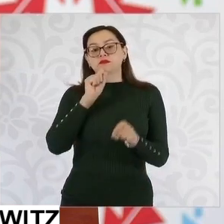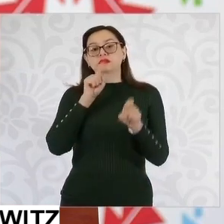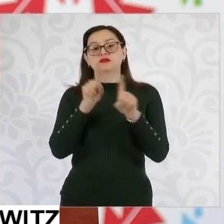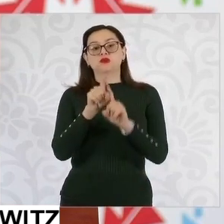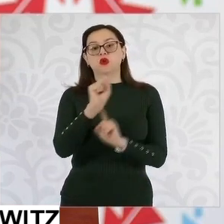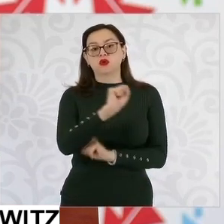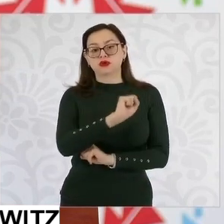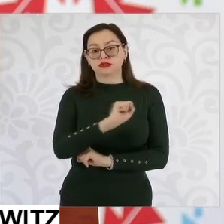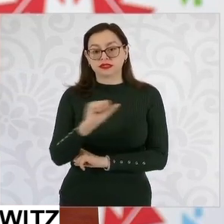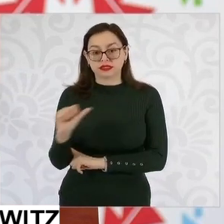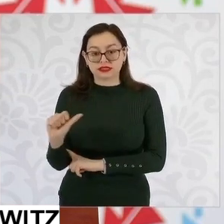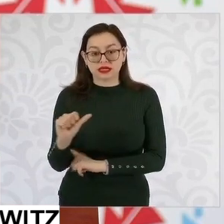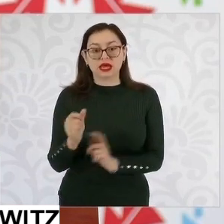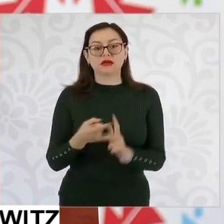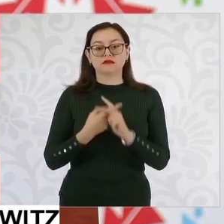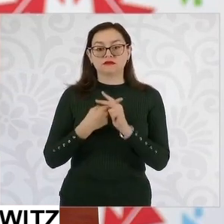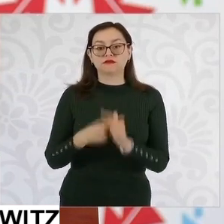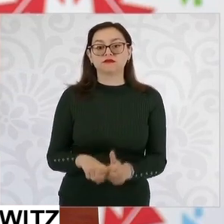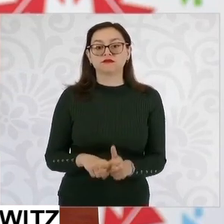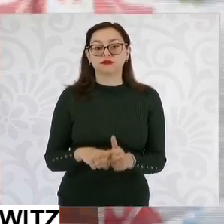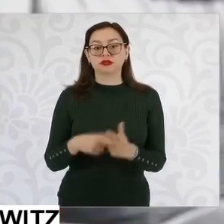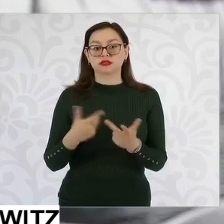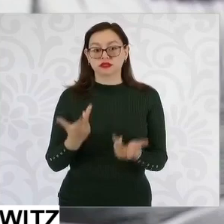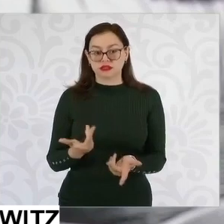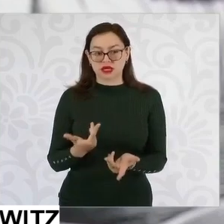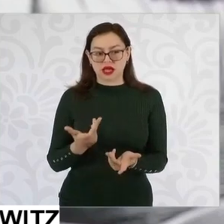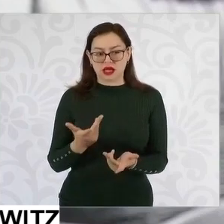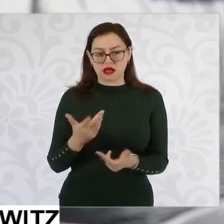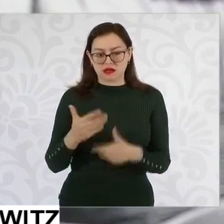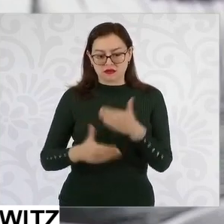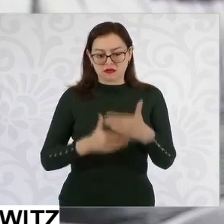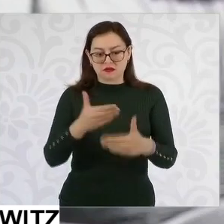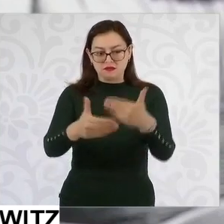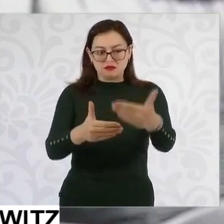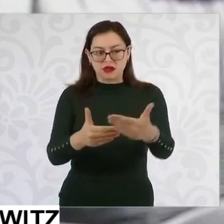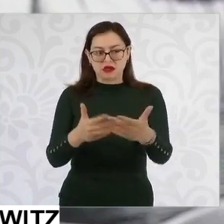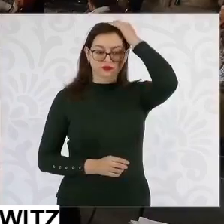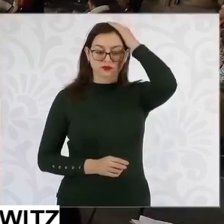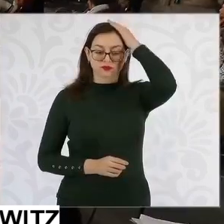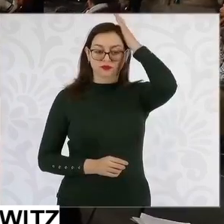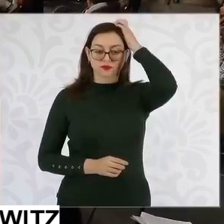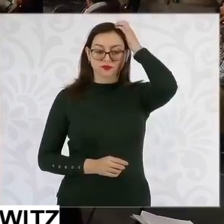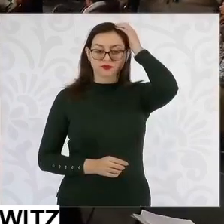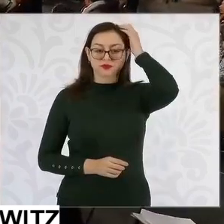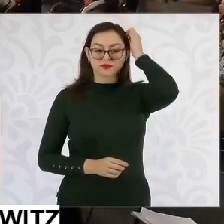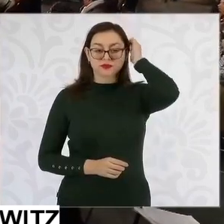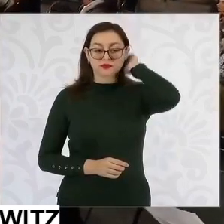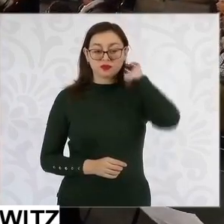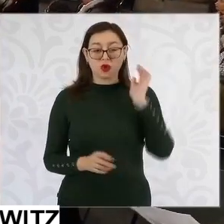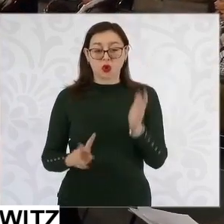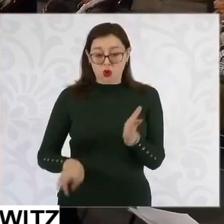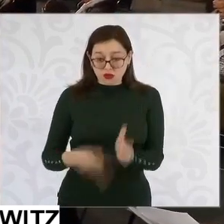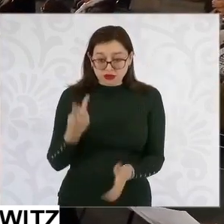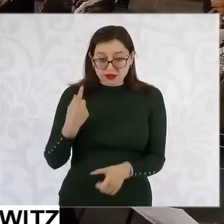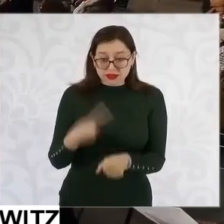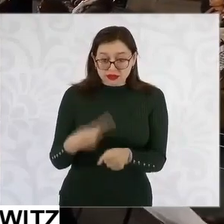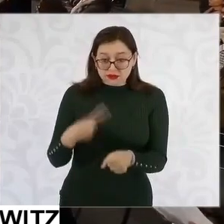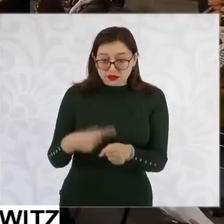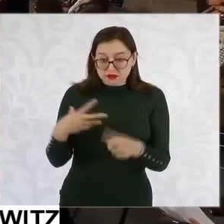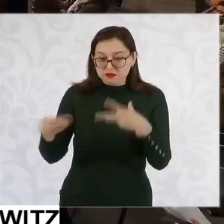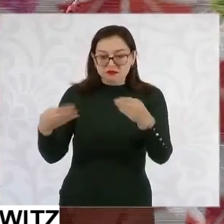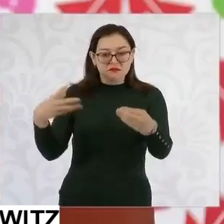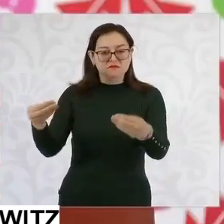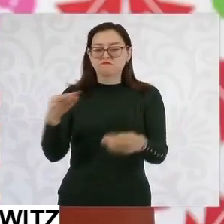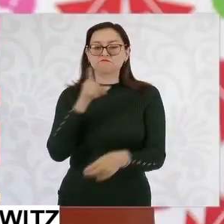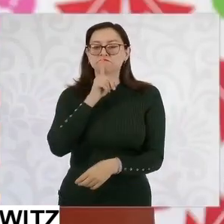Salud en la implementación de centrales de mezclas en el sector público. Es difícil que vaya a ocurrir más casos